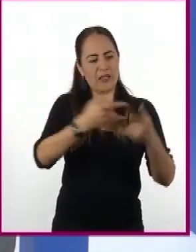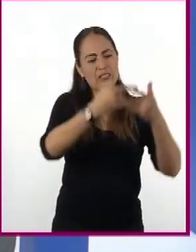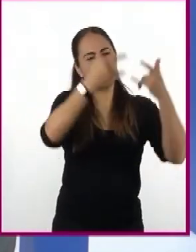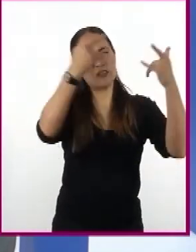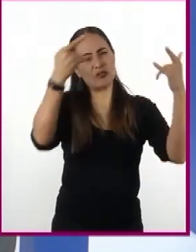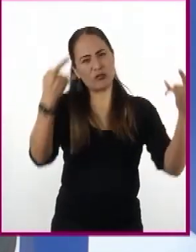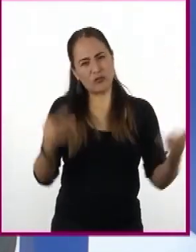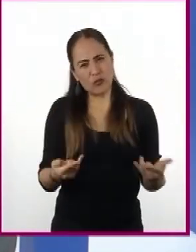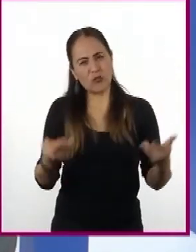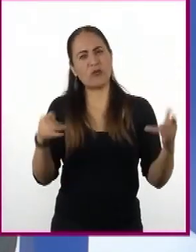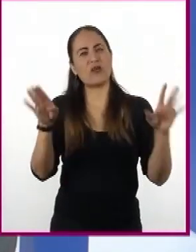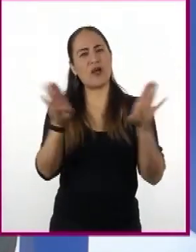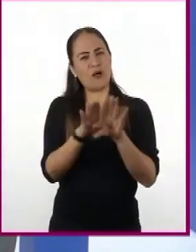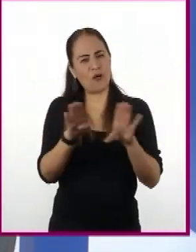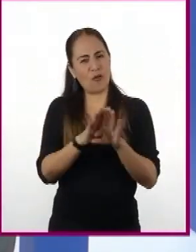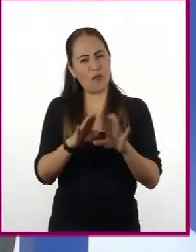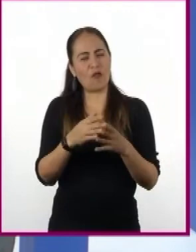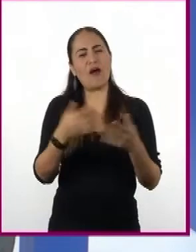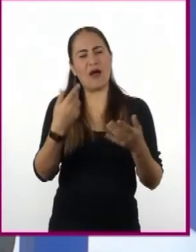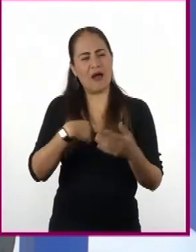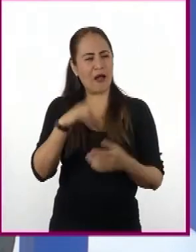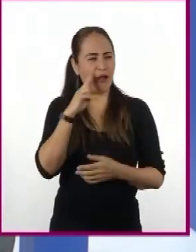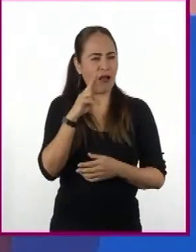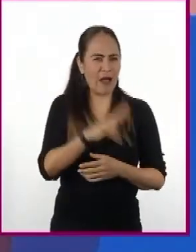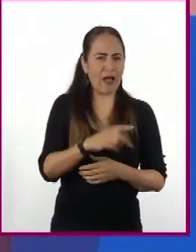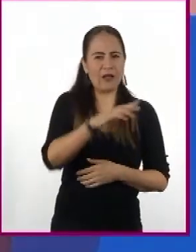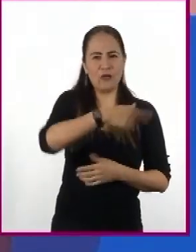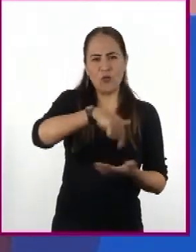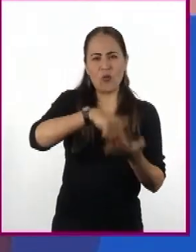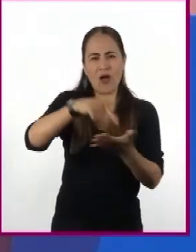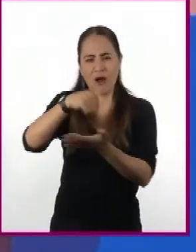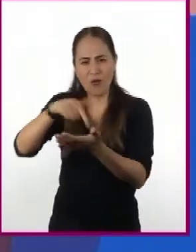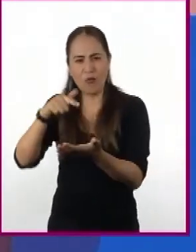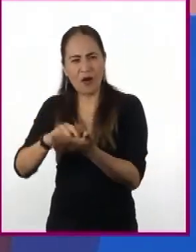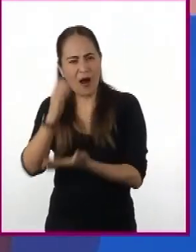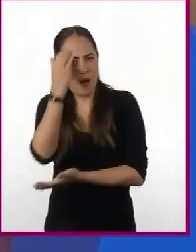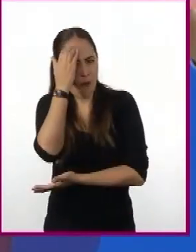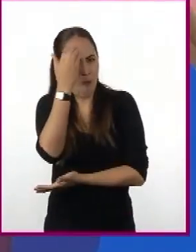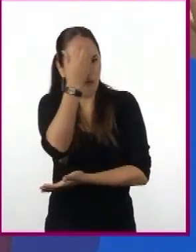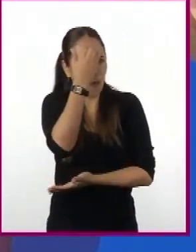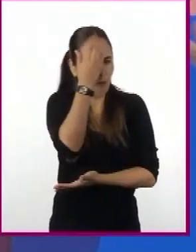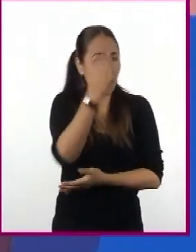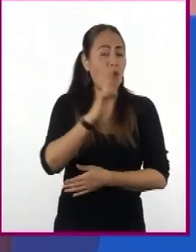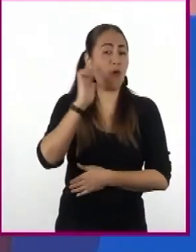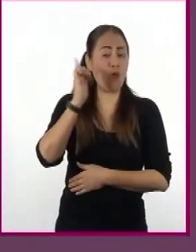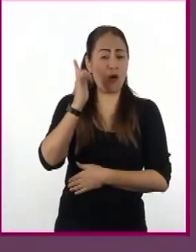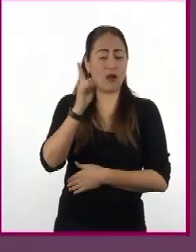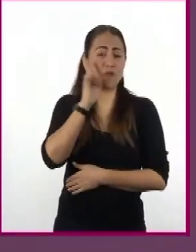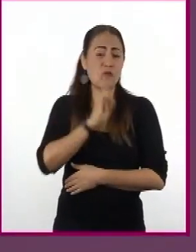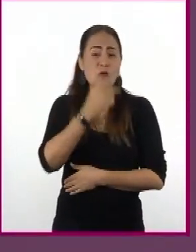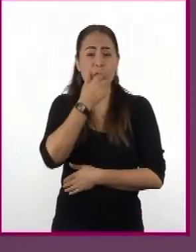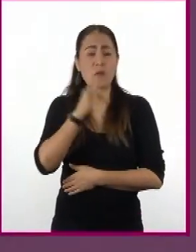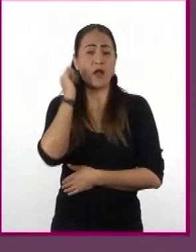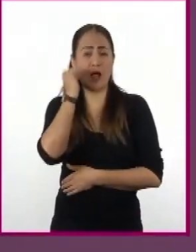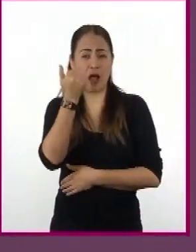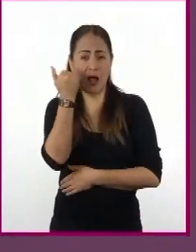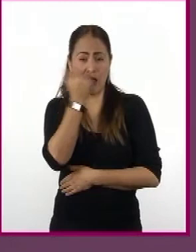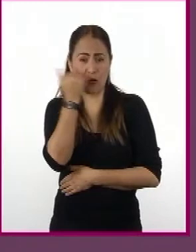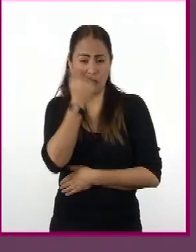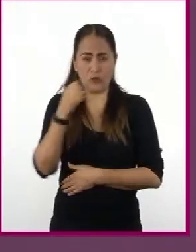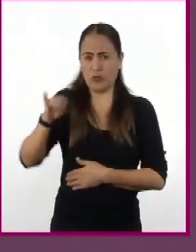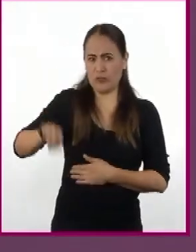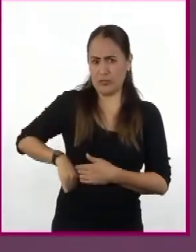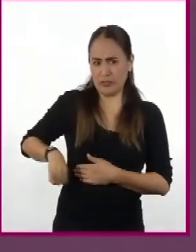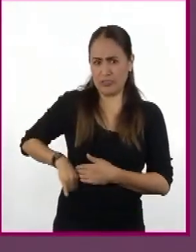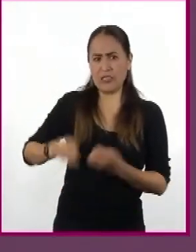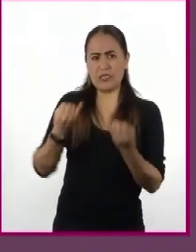a través de sus leyendas. Ojalá las alumnas y alumnos se interesen y pregunten entre sus familiares acerca